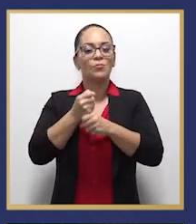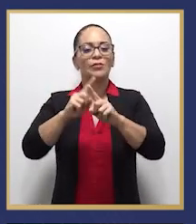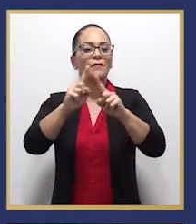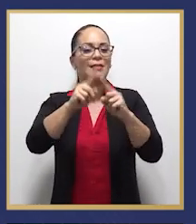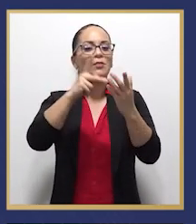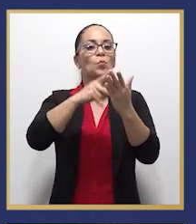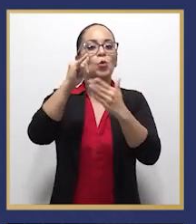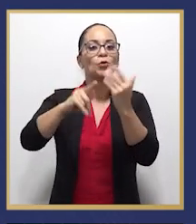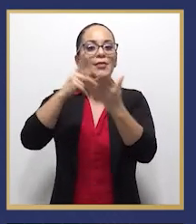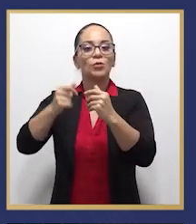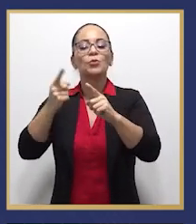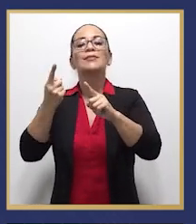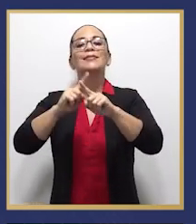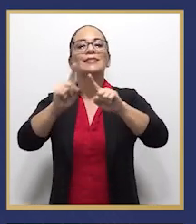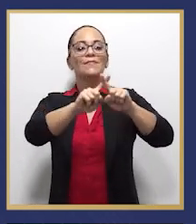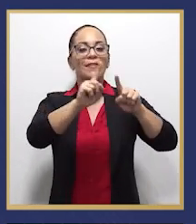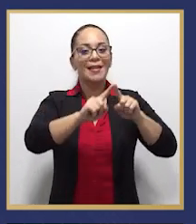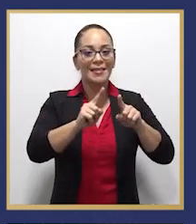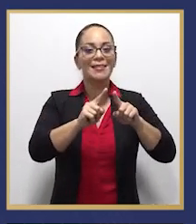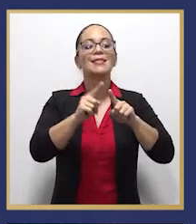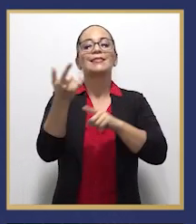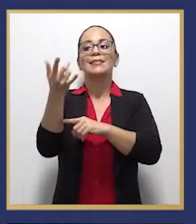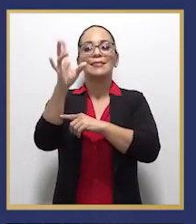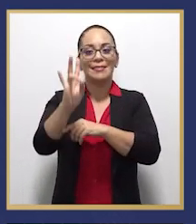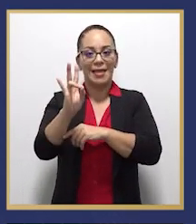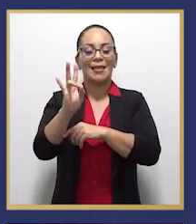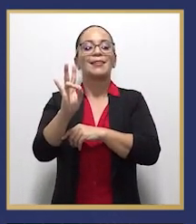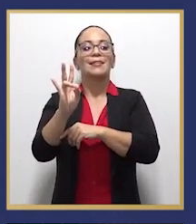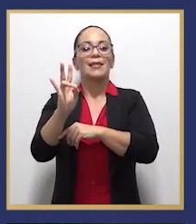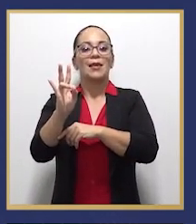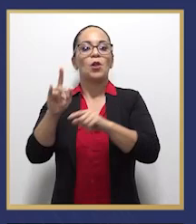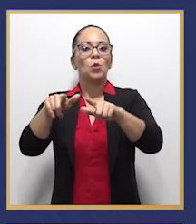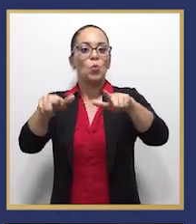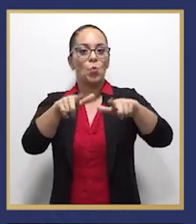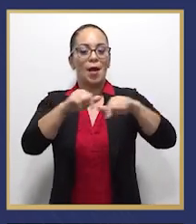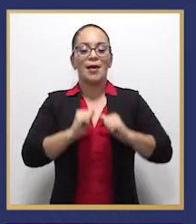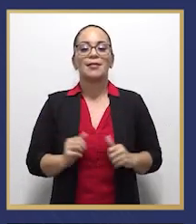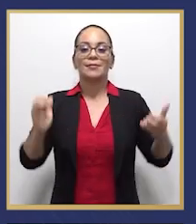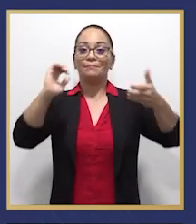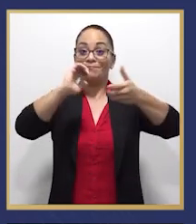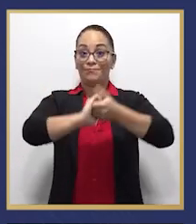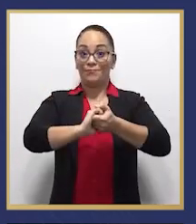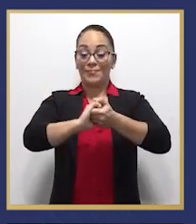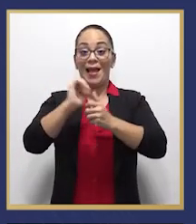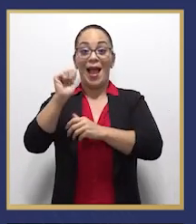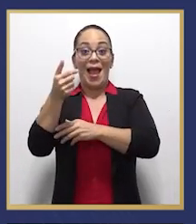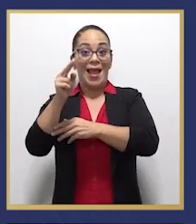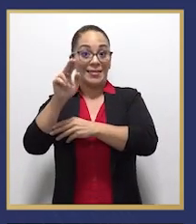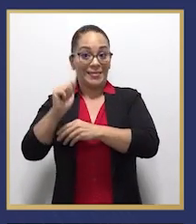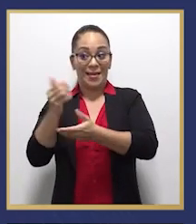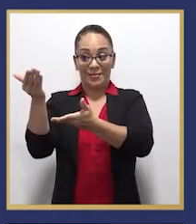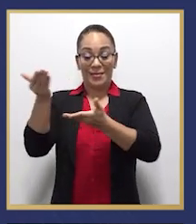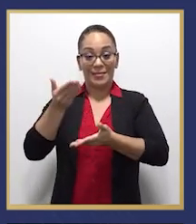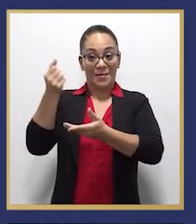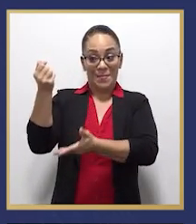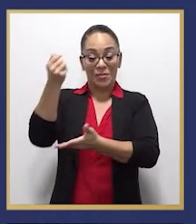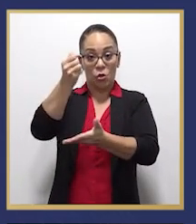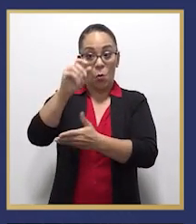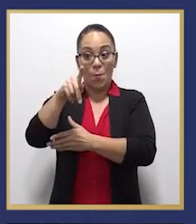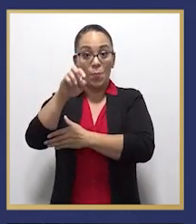proyectos de 17 distintos orígenes de la mano con nuestra agencia oficial de atracción de inversión